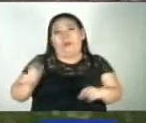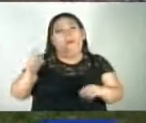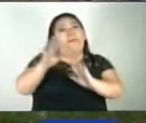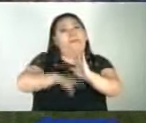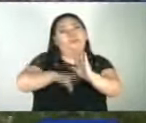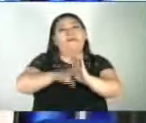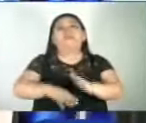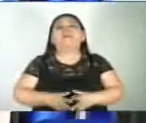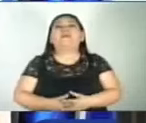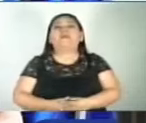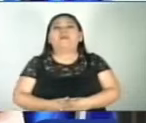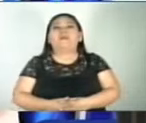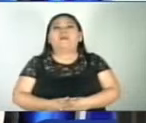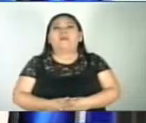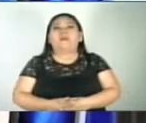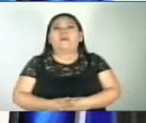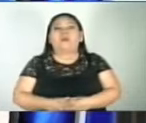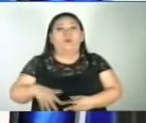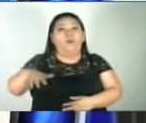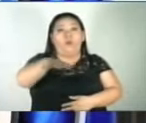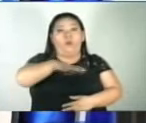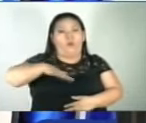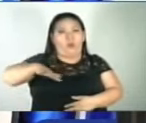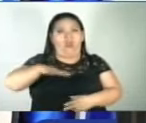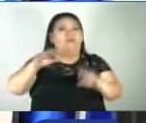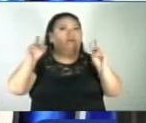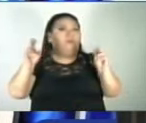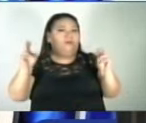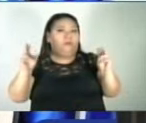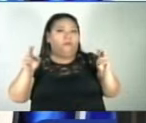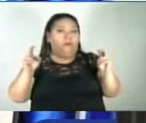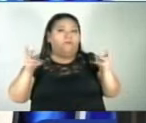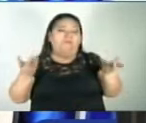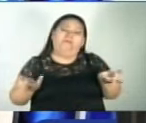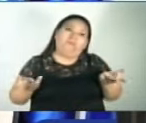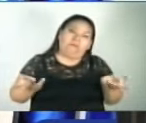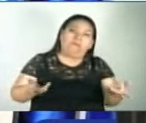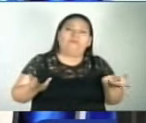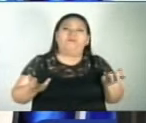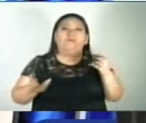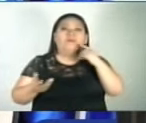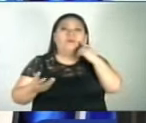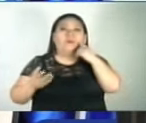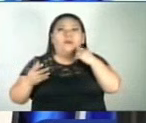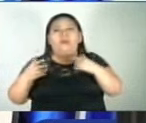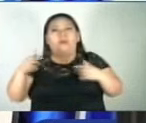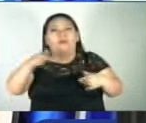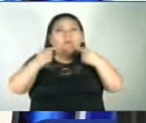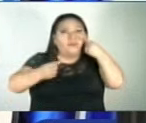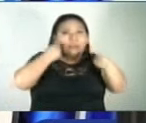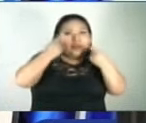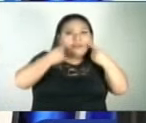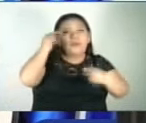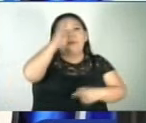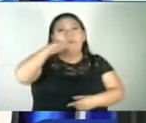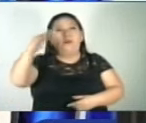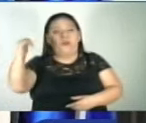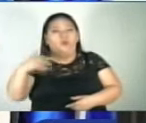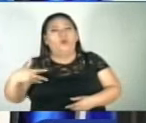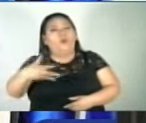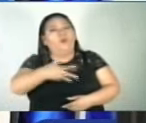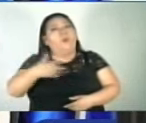su bolsillo. Todos aquellos sitios también que tienen que ver con aquel turismo nacional, y ahí estamos calculando